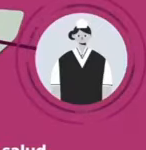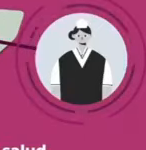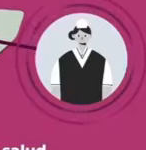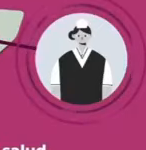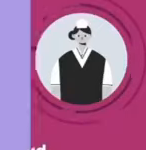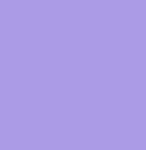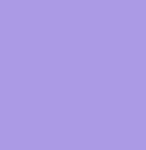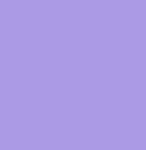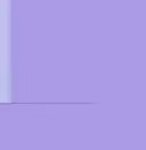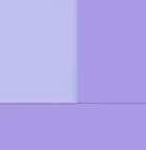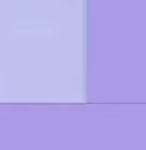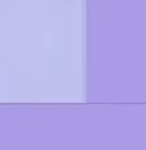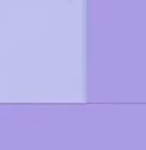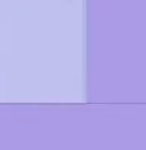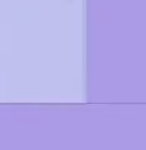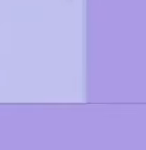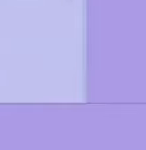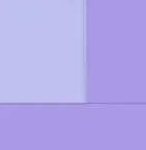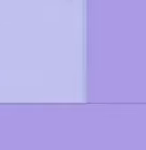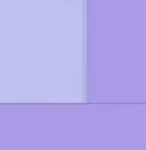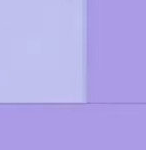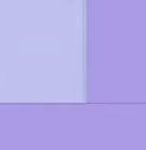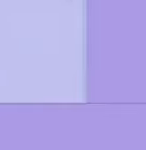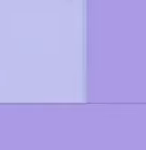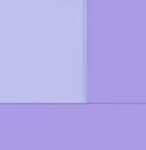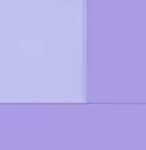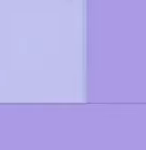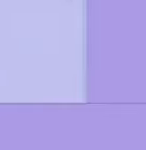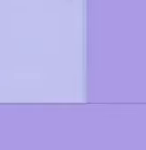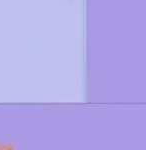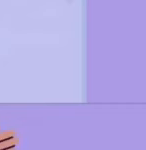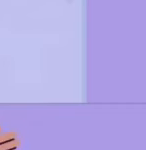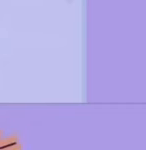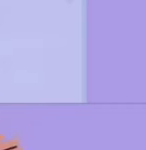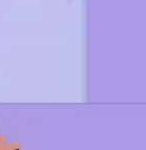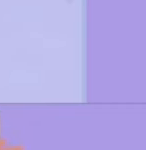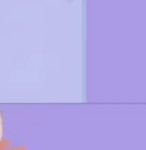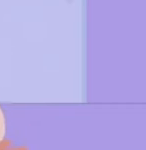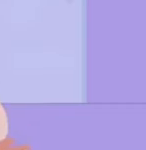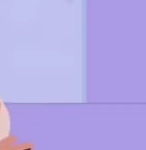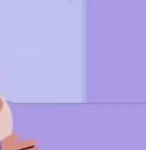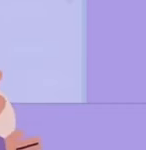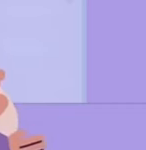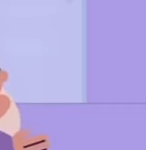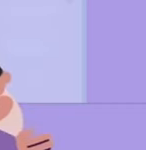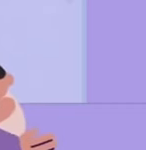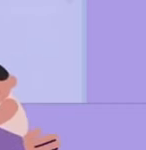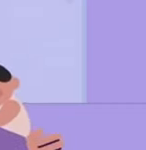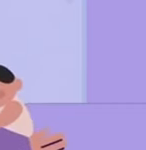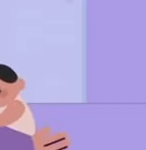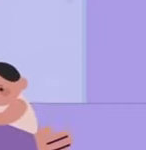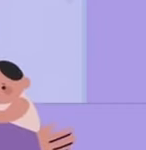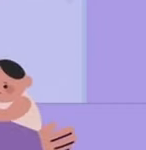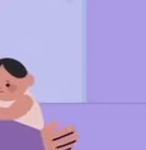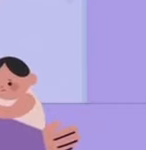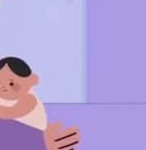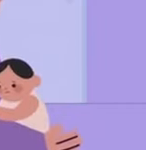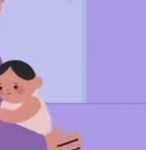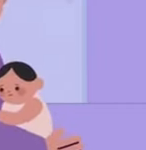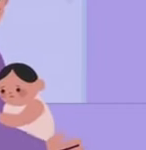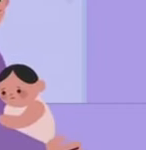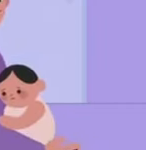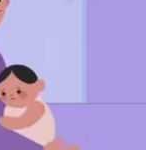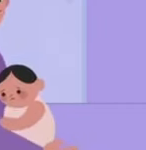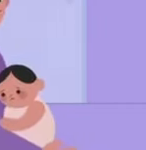salud, lo que ocasiona una inadecuada calidad en la atención médica y que la lista de espera para recibir consultas o